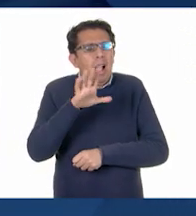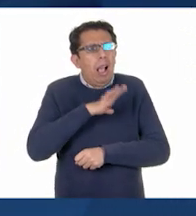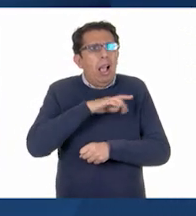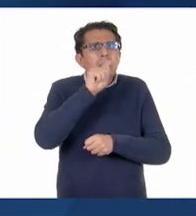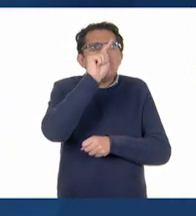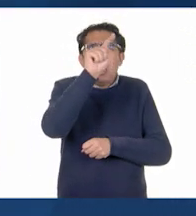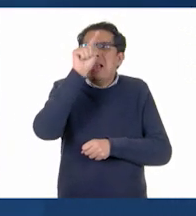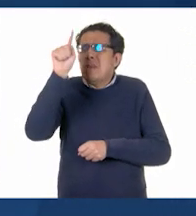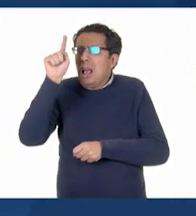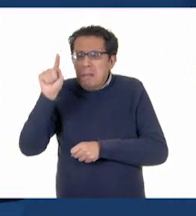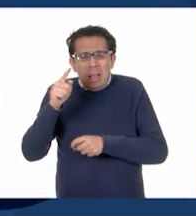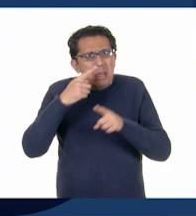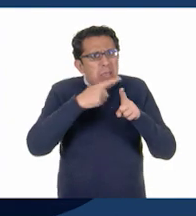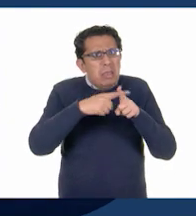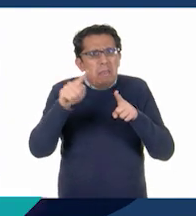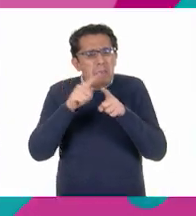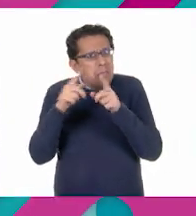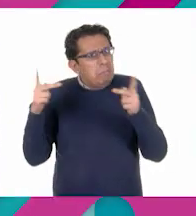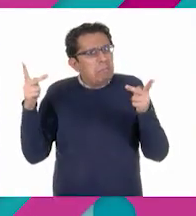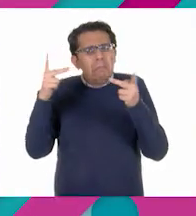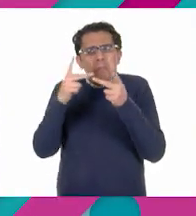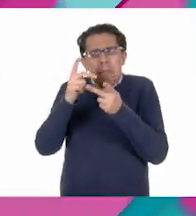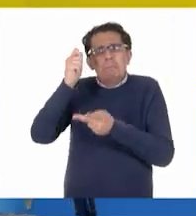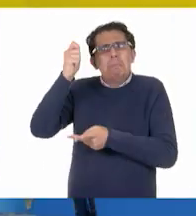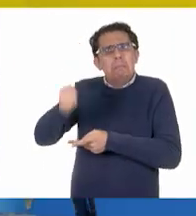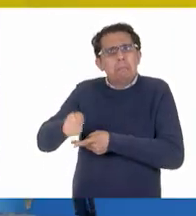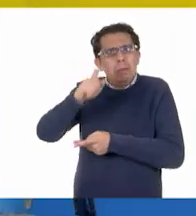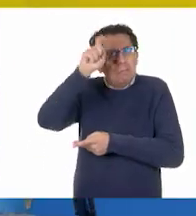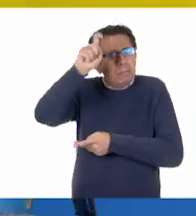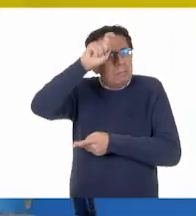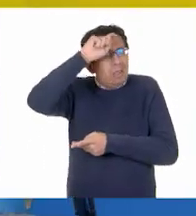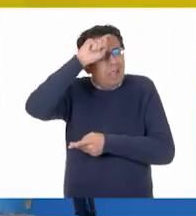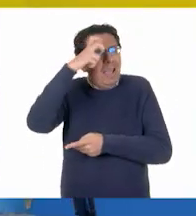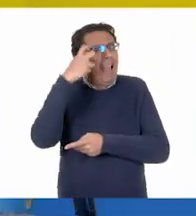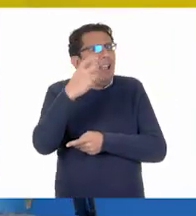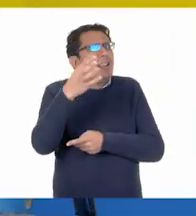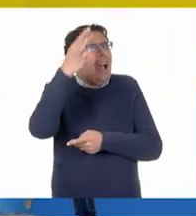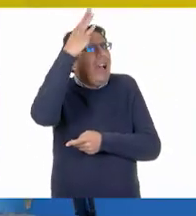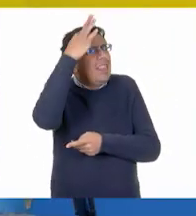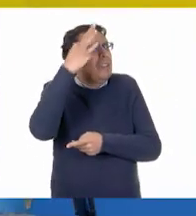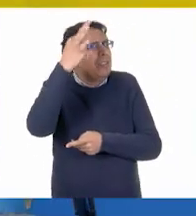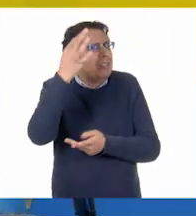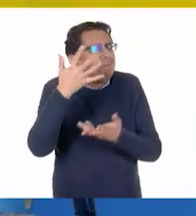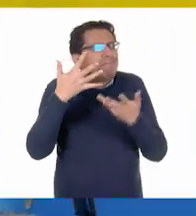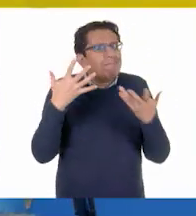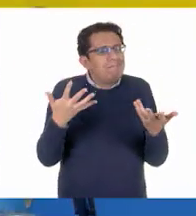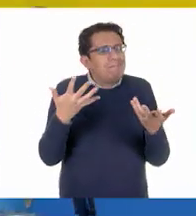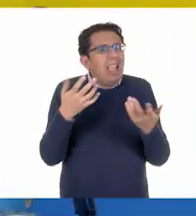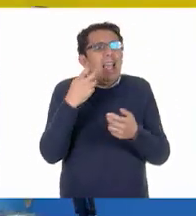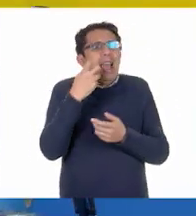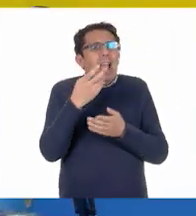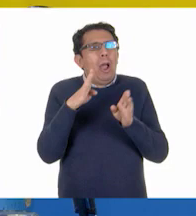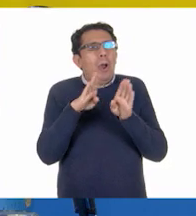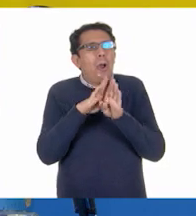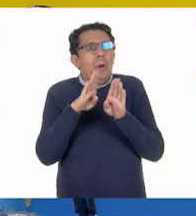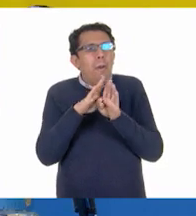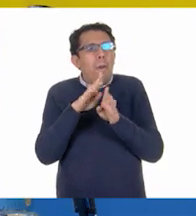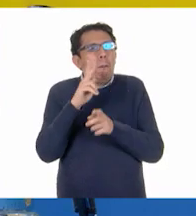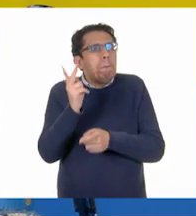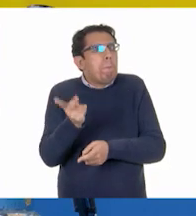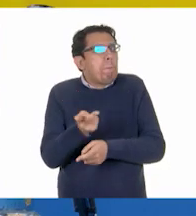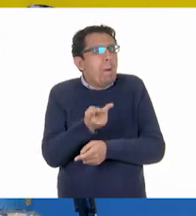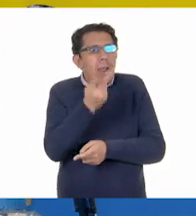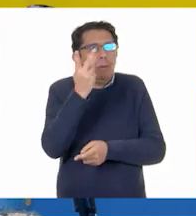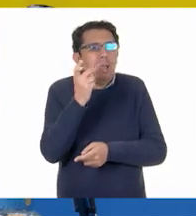¿Todas tienen algo en común? Gaby, esto más que una adivinanza es un acertijo o algo más complicado.